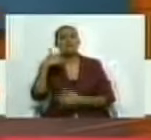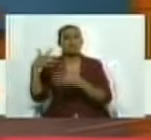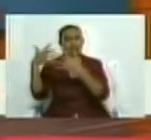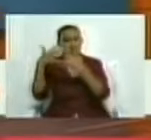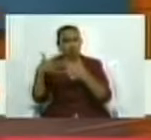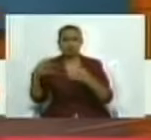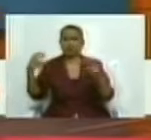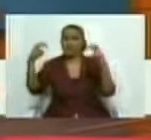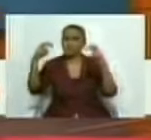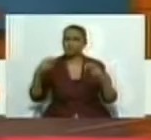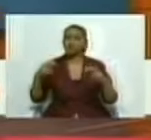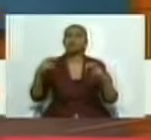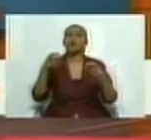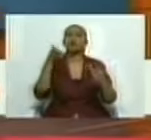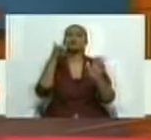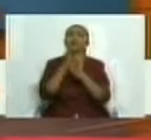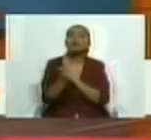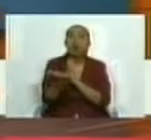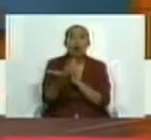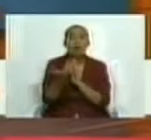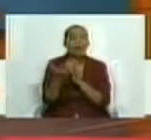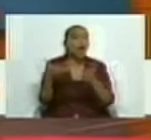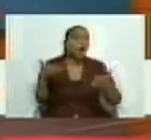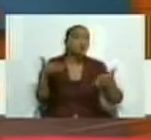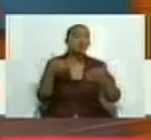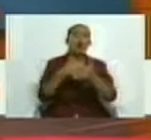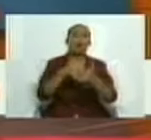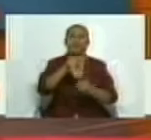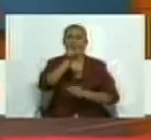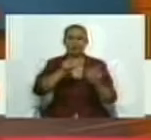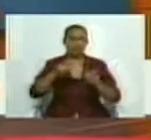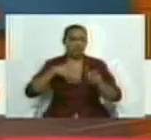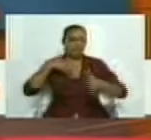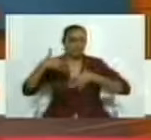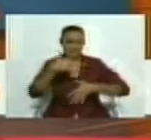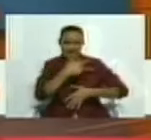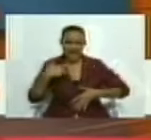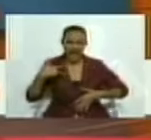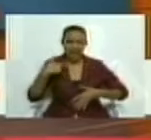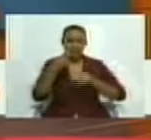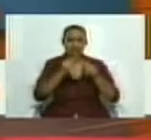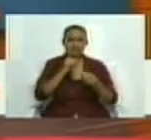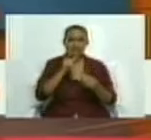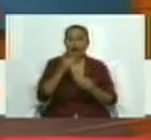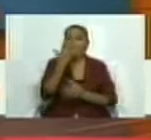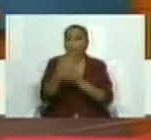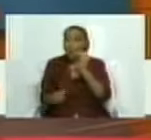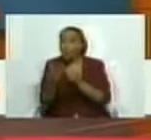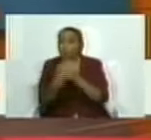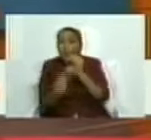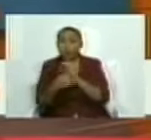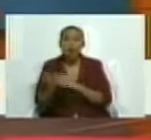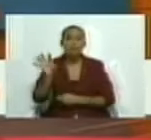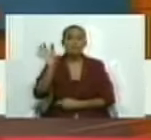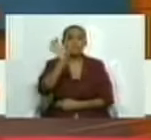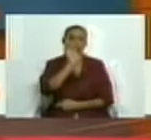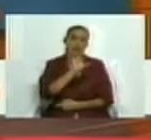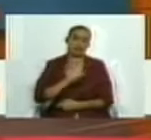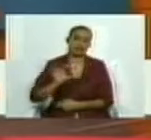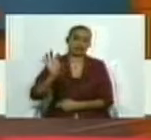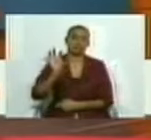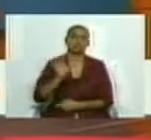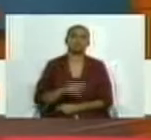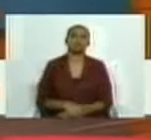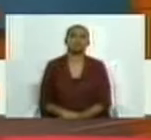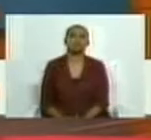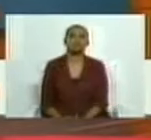Unidos para el combate transnacional al delito así que de esta manera pues despedimos esta rueda de prensa con un